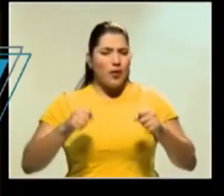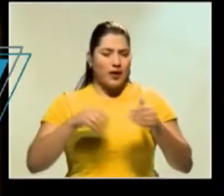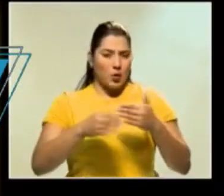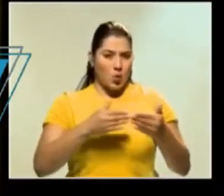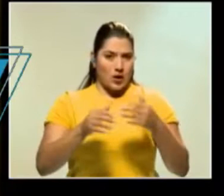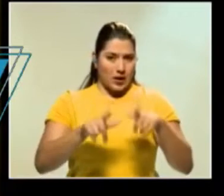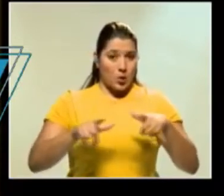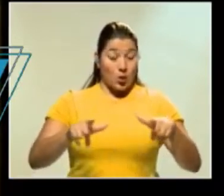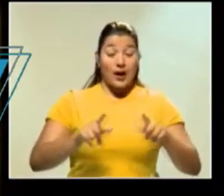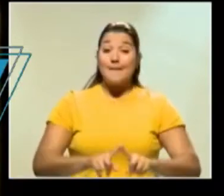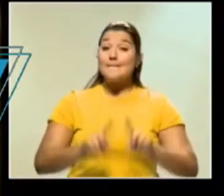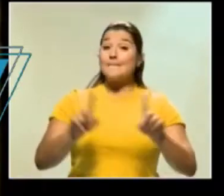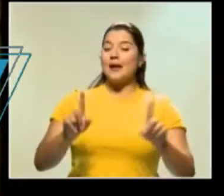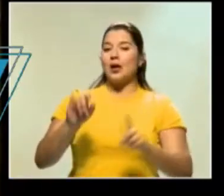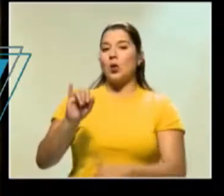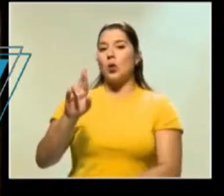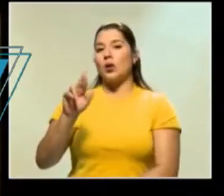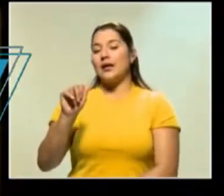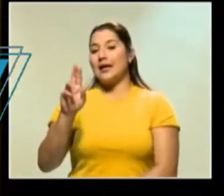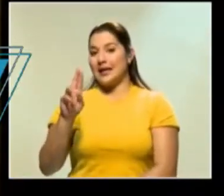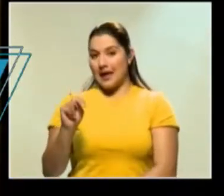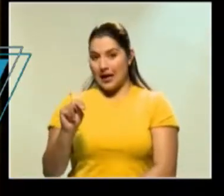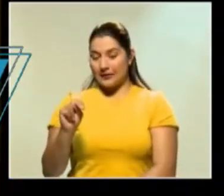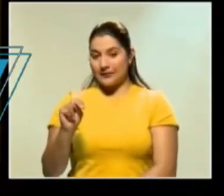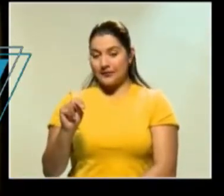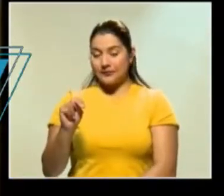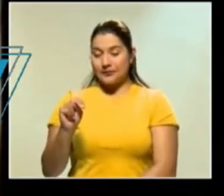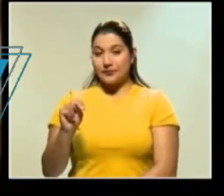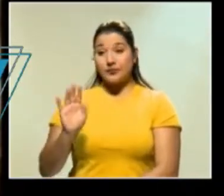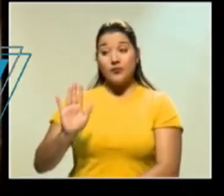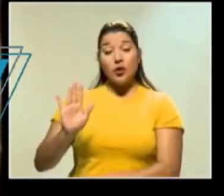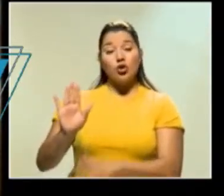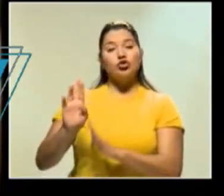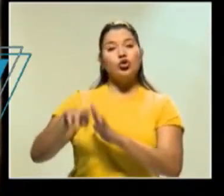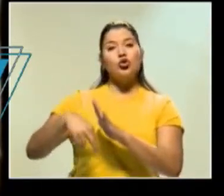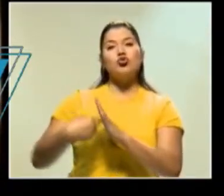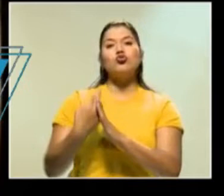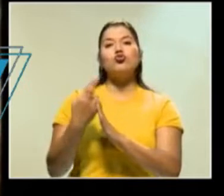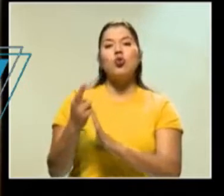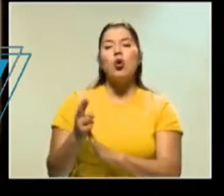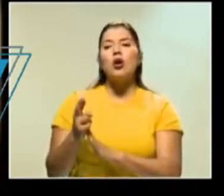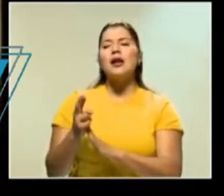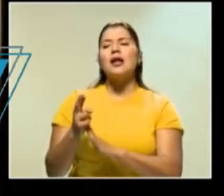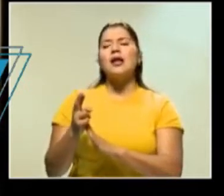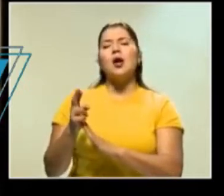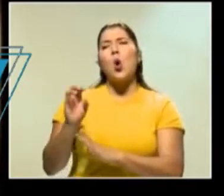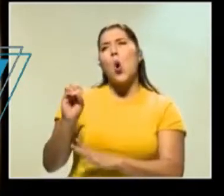el papel de Irán está inserto en el viejo